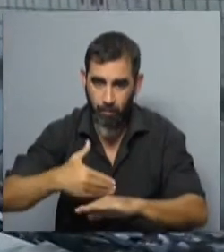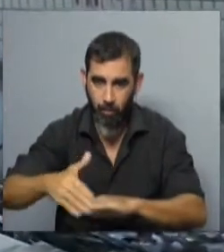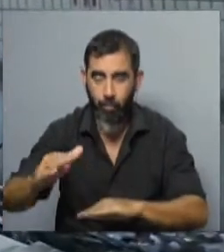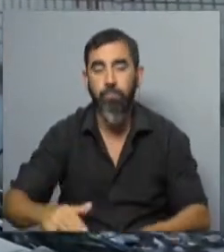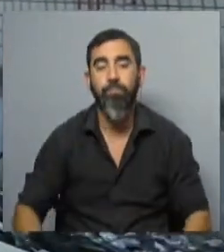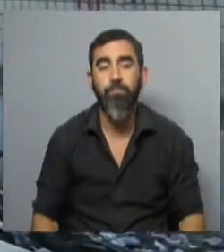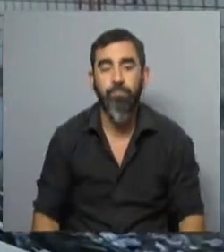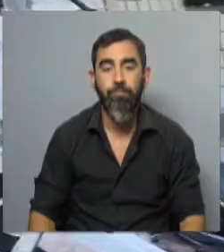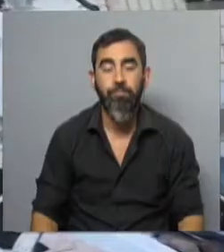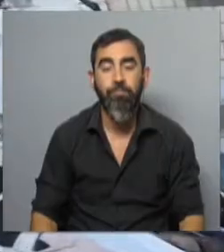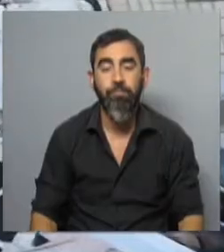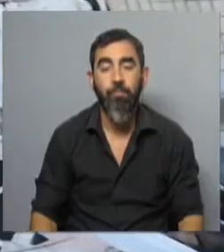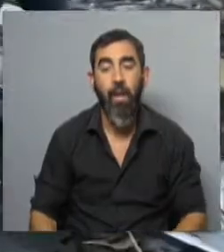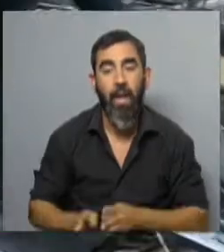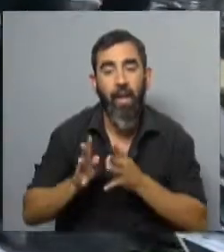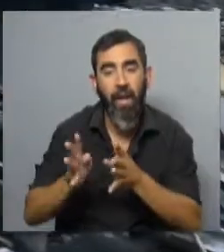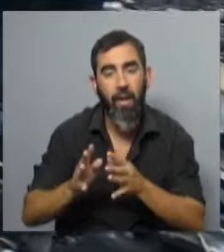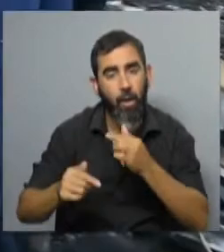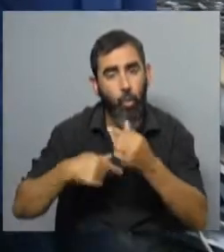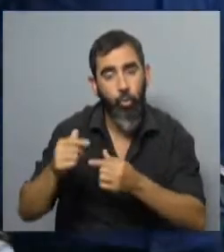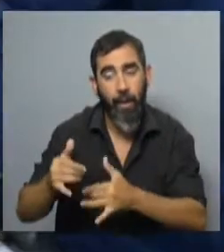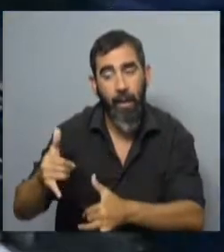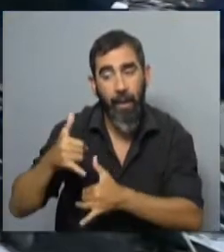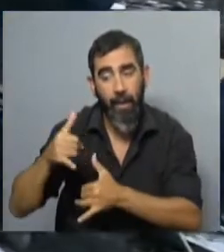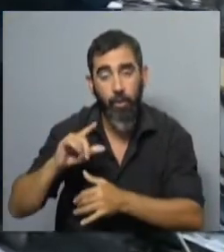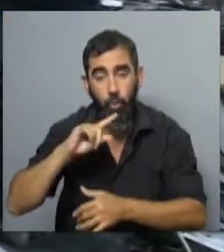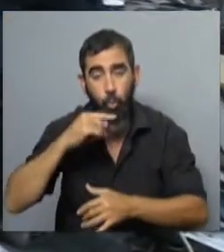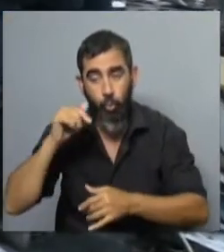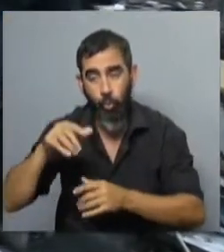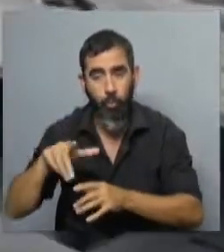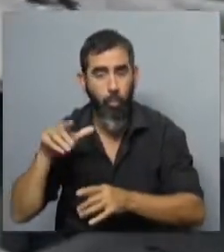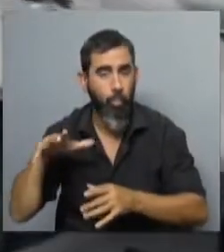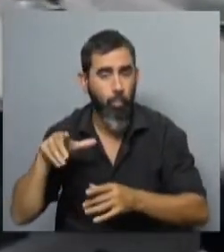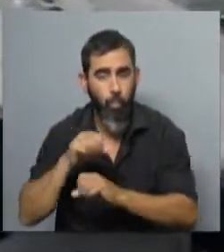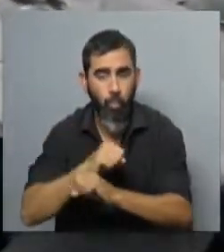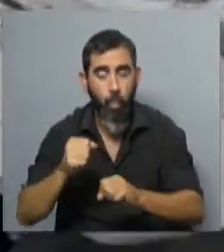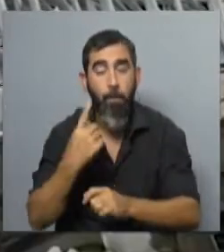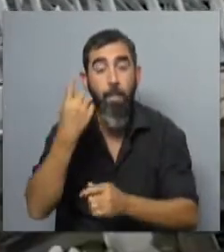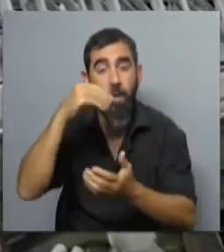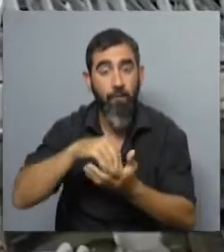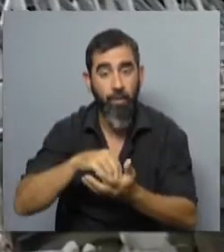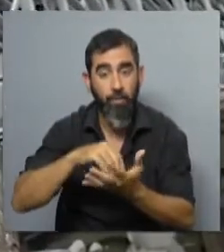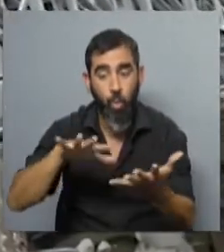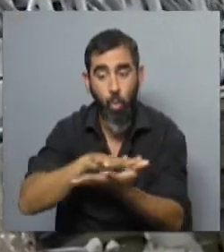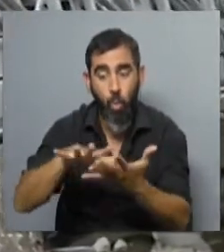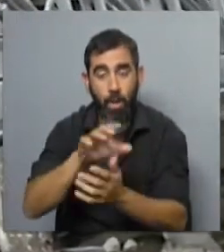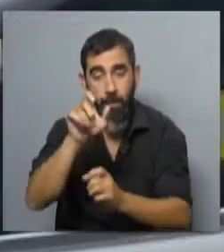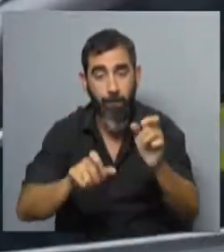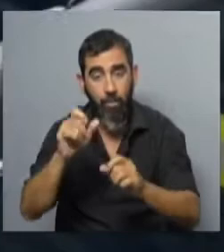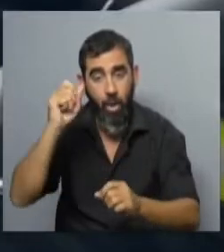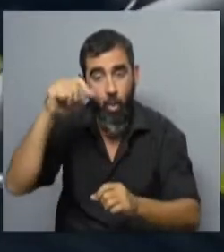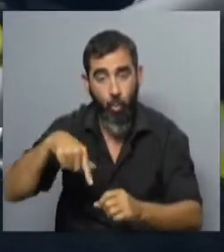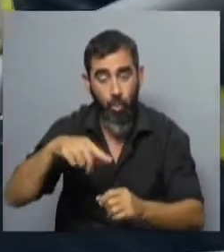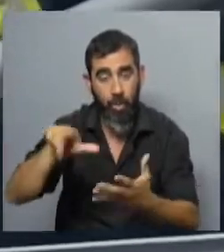Ucrania. Mientras tanto, la guerra continúa y el ejército ruso atacó hoy por primera vez objetivos civiles en la ciudad ucraniana